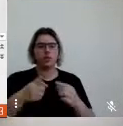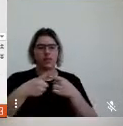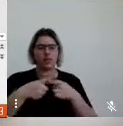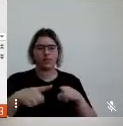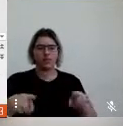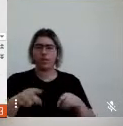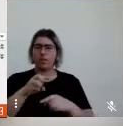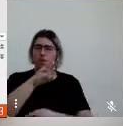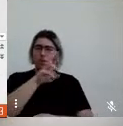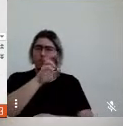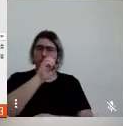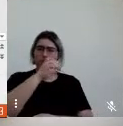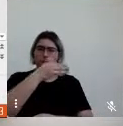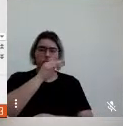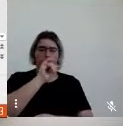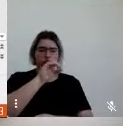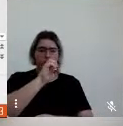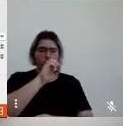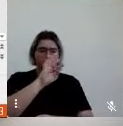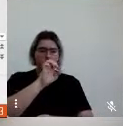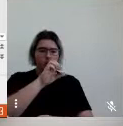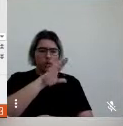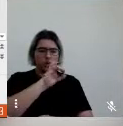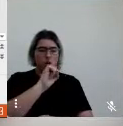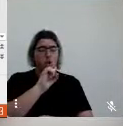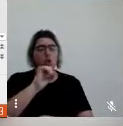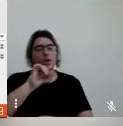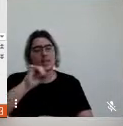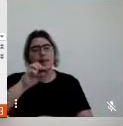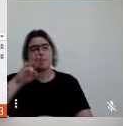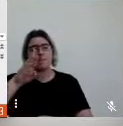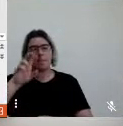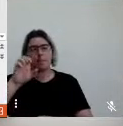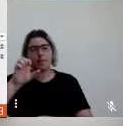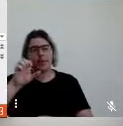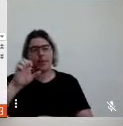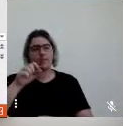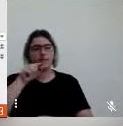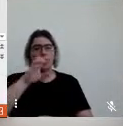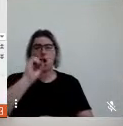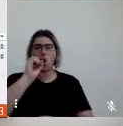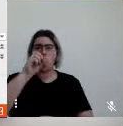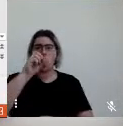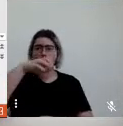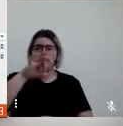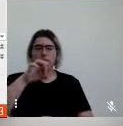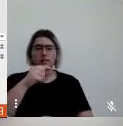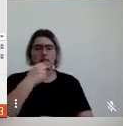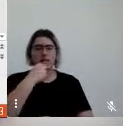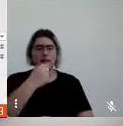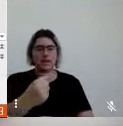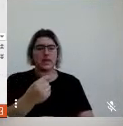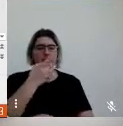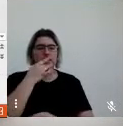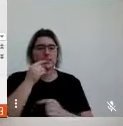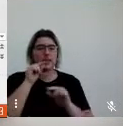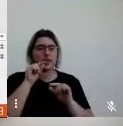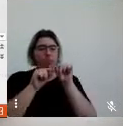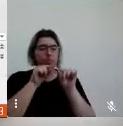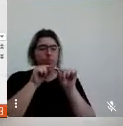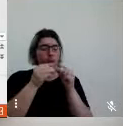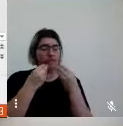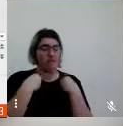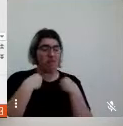todos aquellos microorganismos vivos que ingeridos en cantidades adecuadas pueden aportarnos beneficios para la salud. Y es que estas